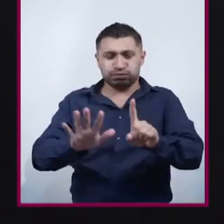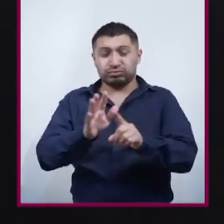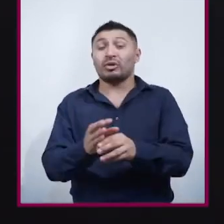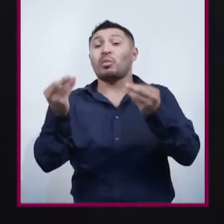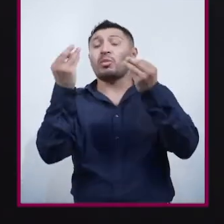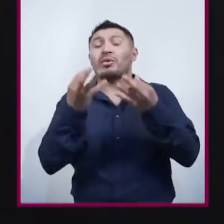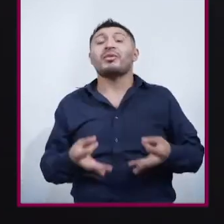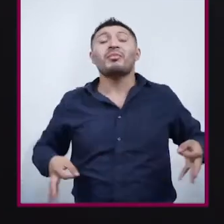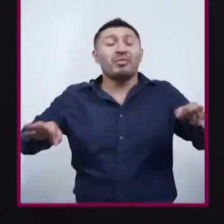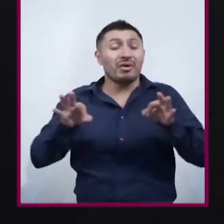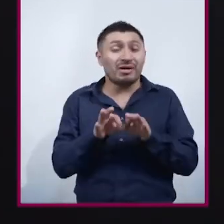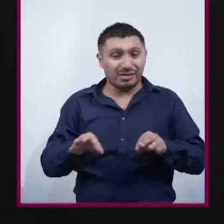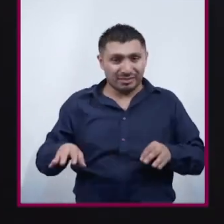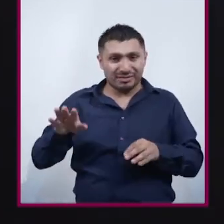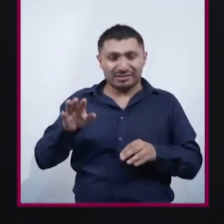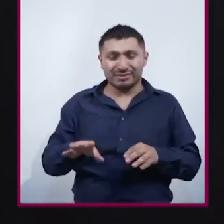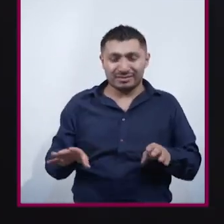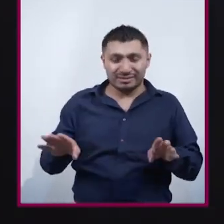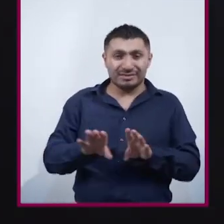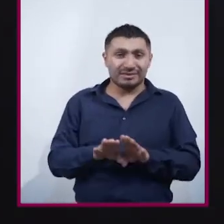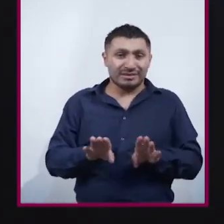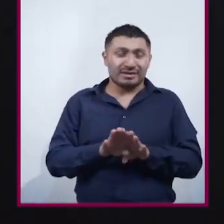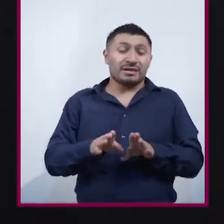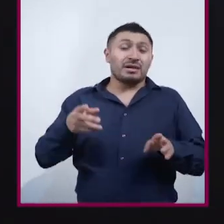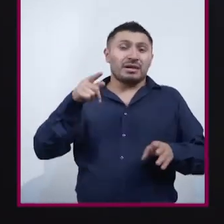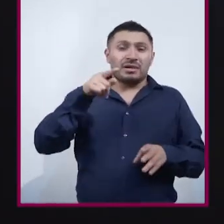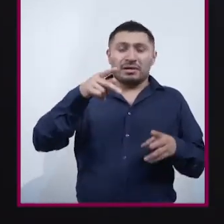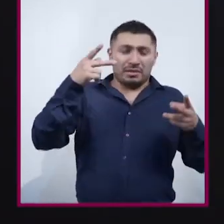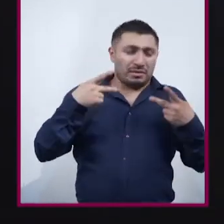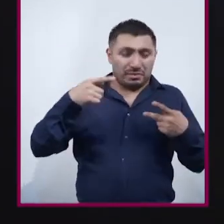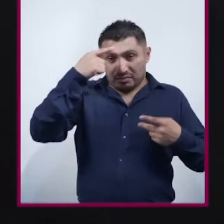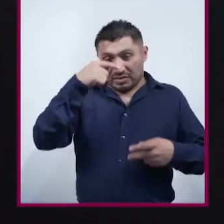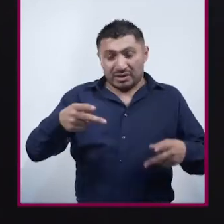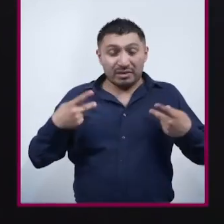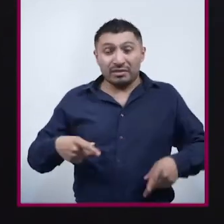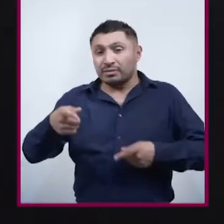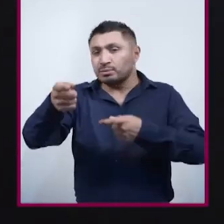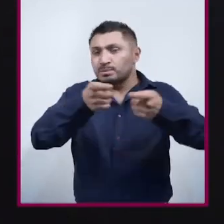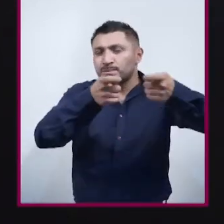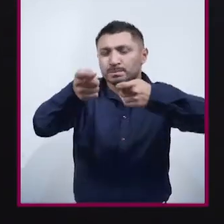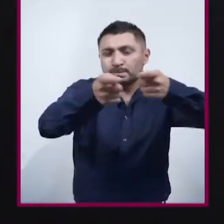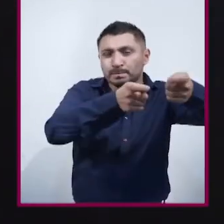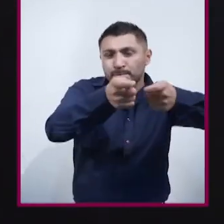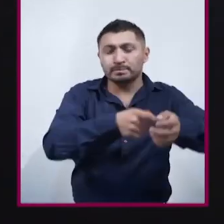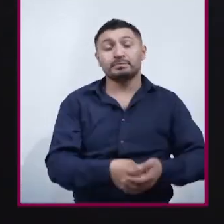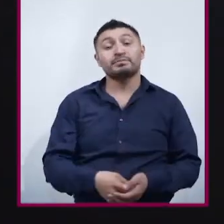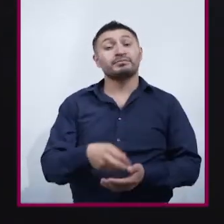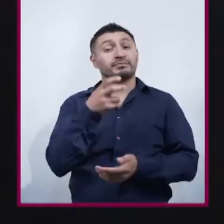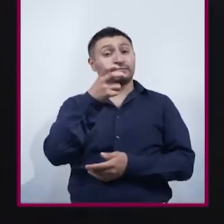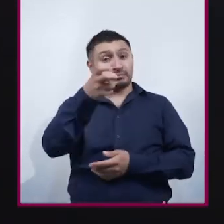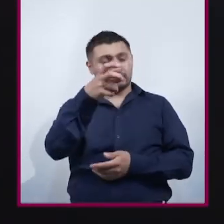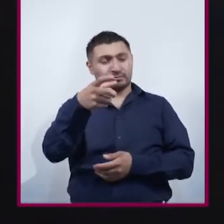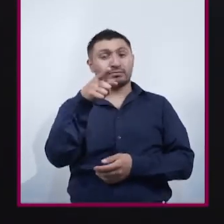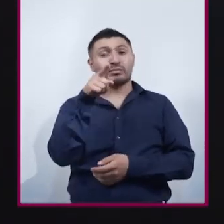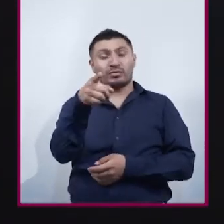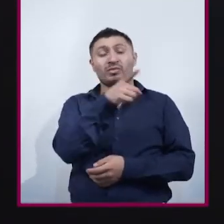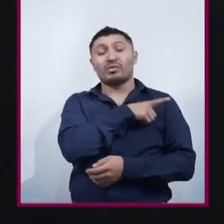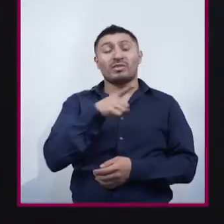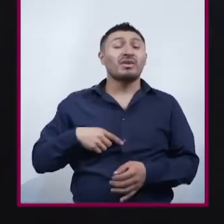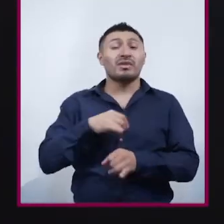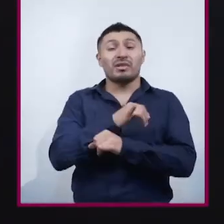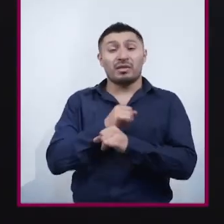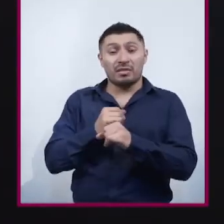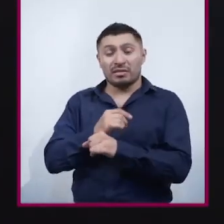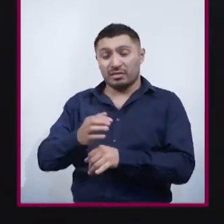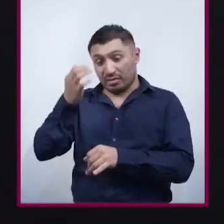persuasión muy grande, conscientemente explotada por los que la utilizan como medio de manipulación. Por eso hay que investigar